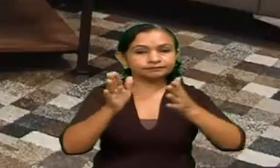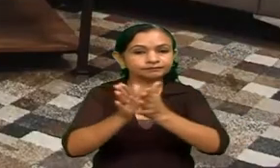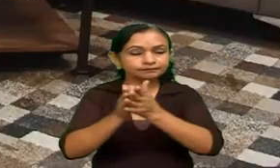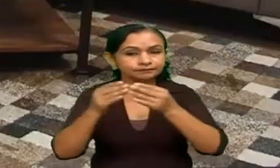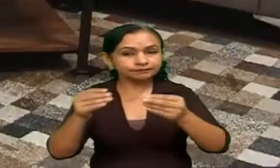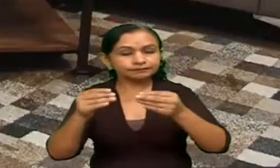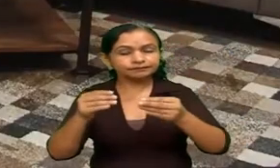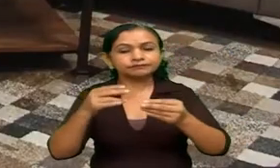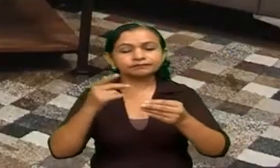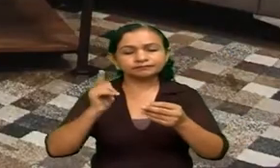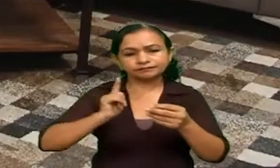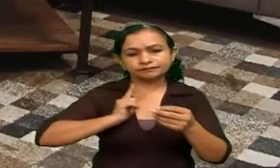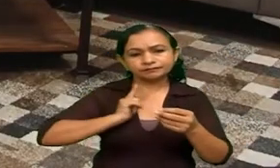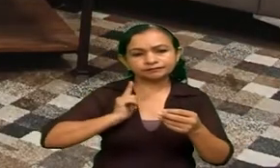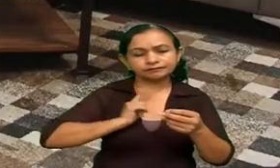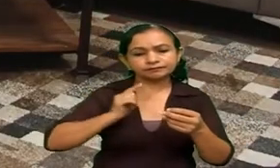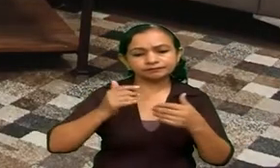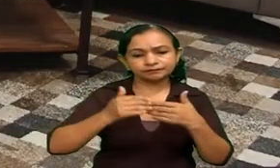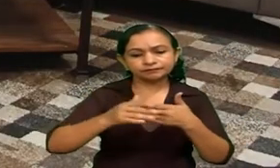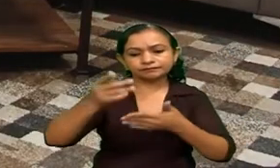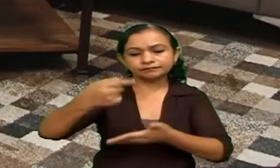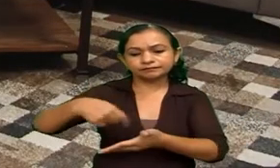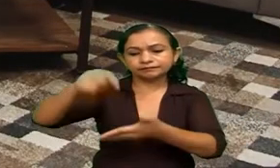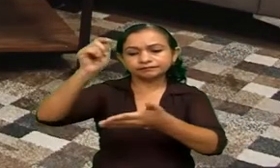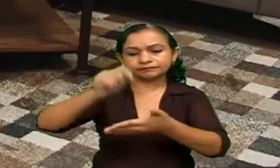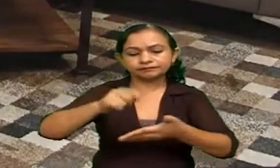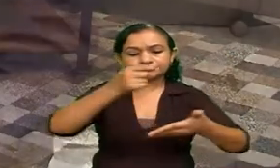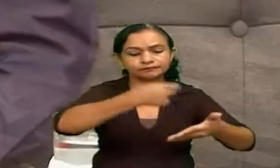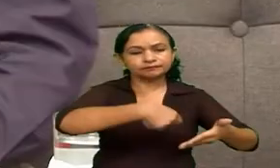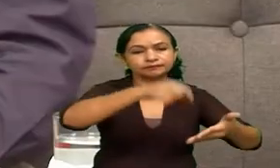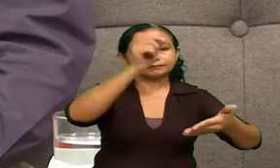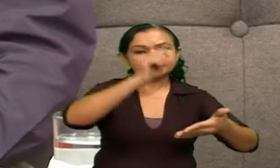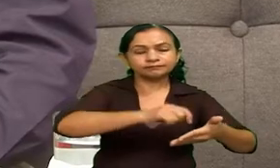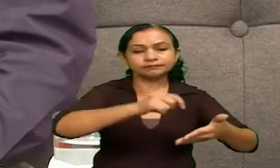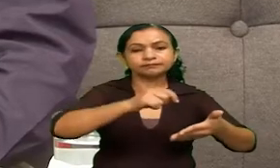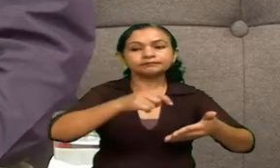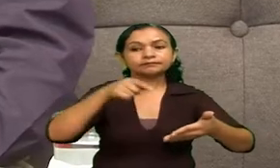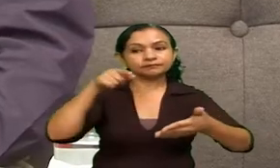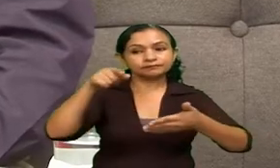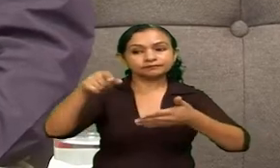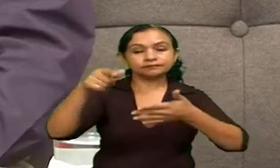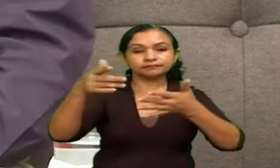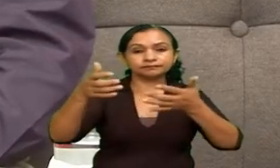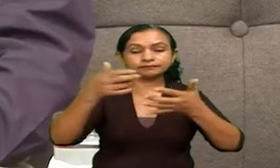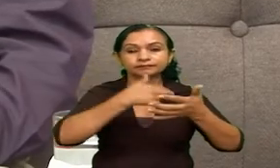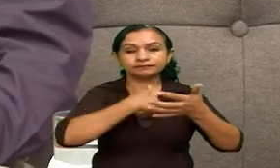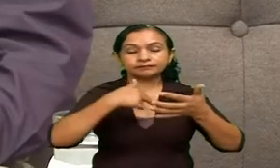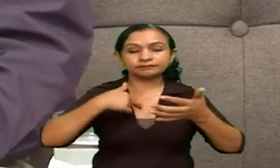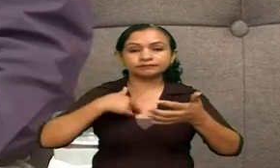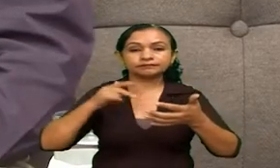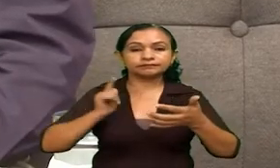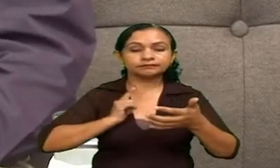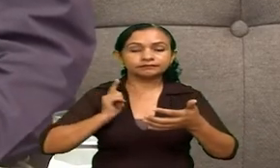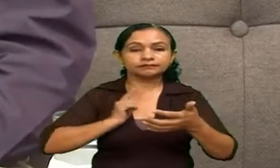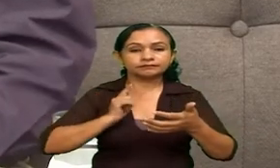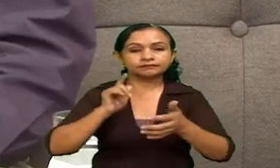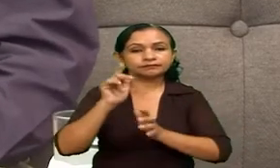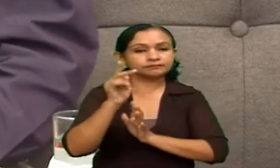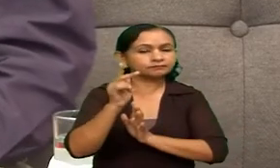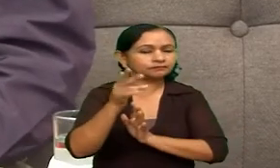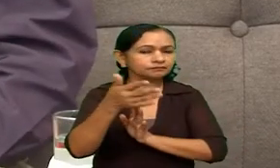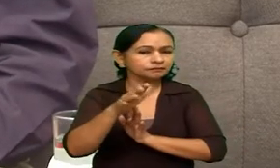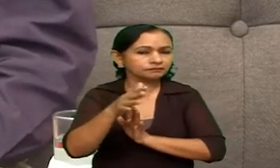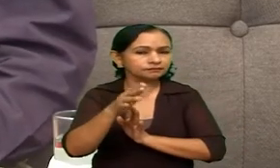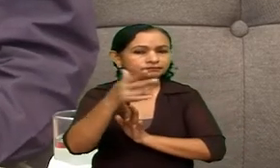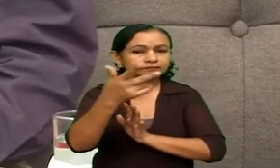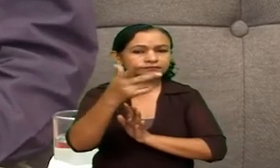para llevarlos a firmar contratos con las empresas que licitaron. Y nos quedan aproximadamente cercano a